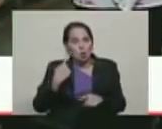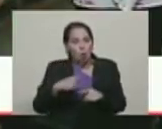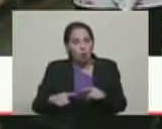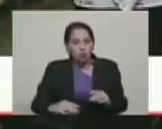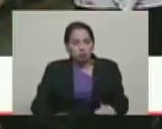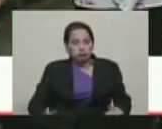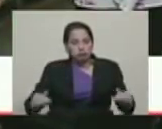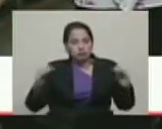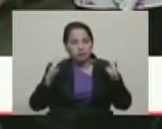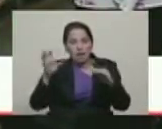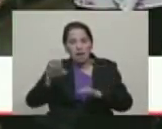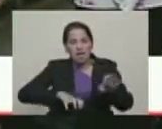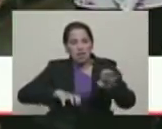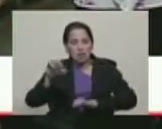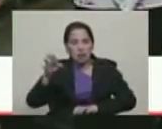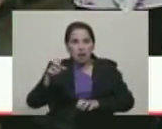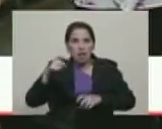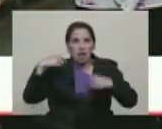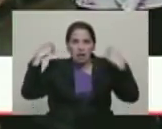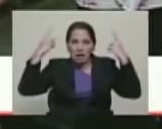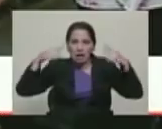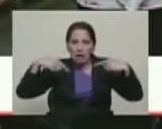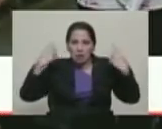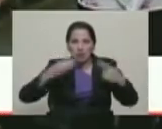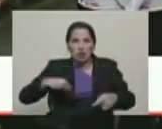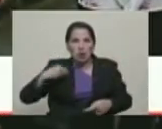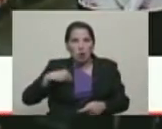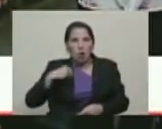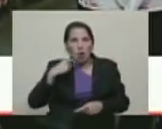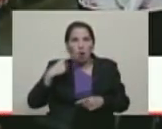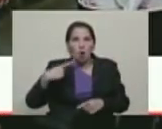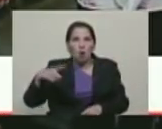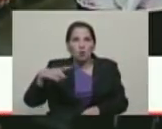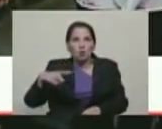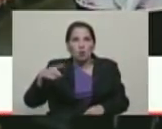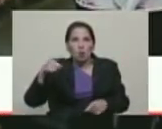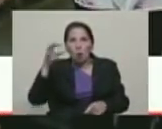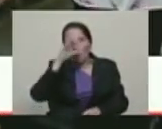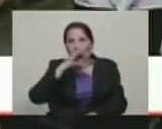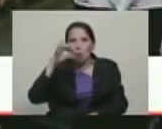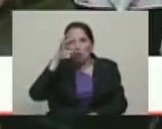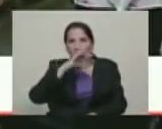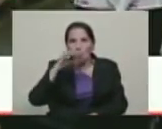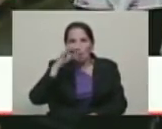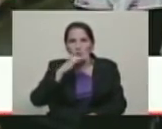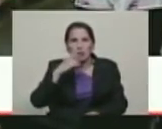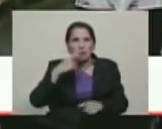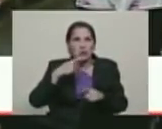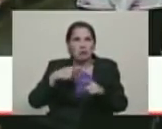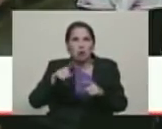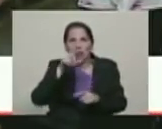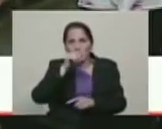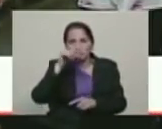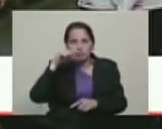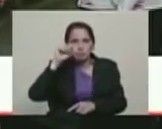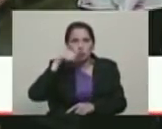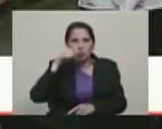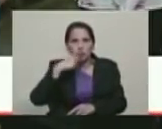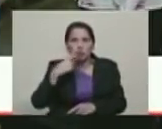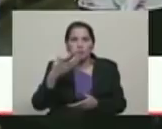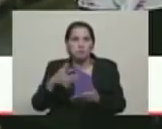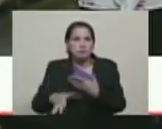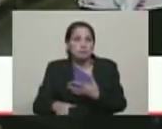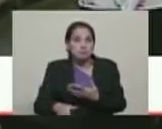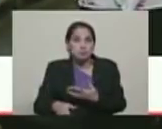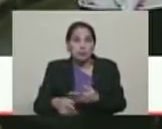especies animales como caprino, cunícola, avícola, ovino y porcino. Este decreto